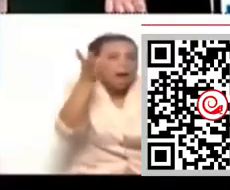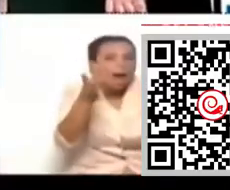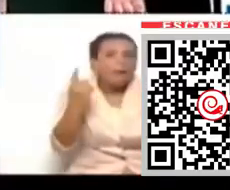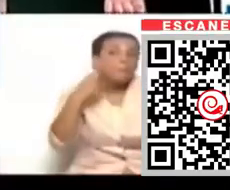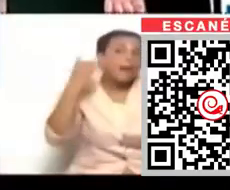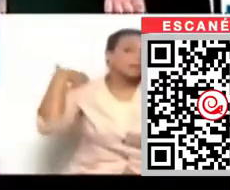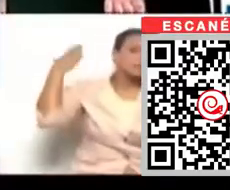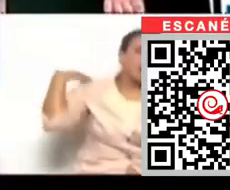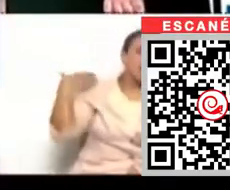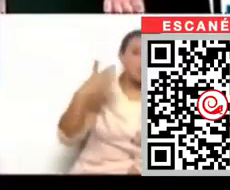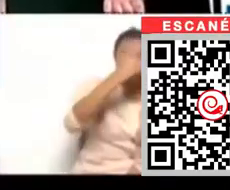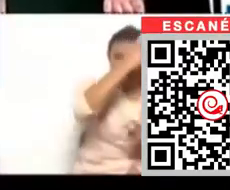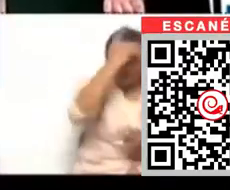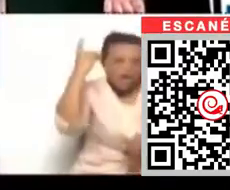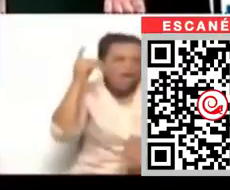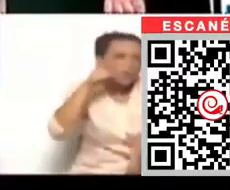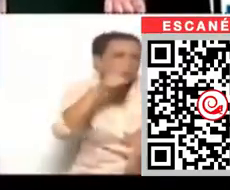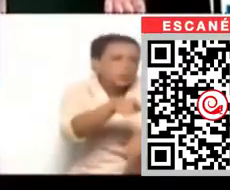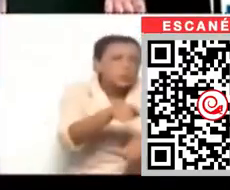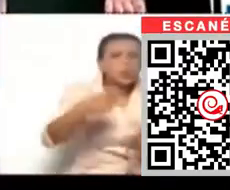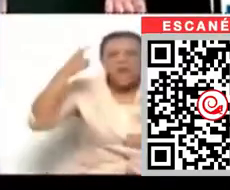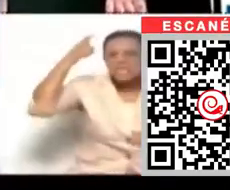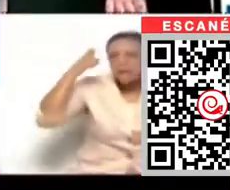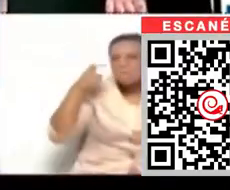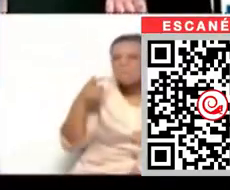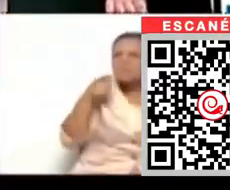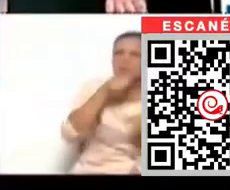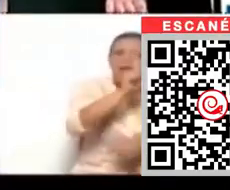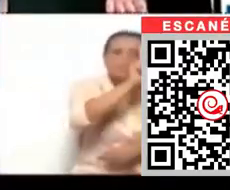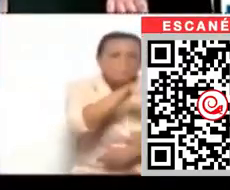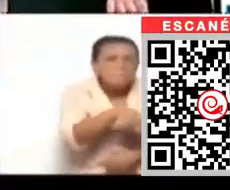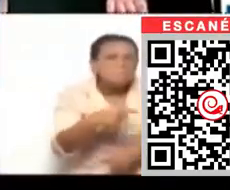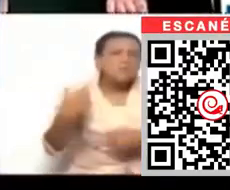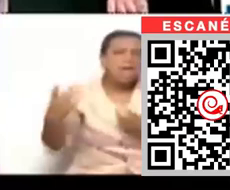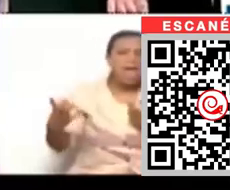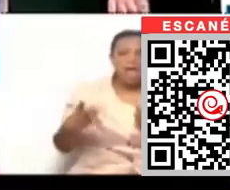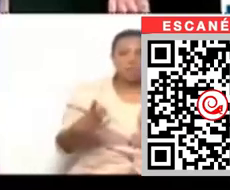pasado, y que era chavista.